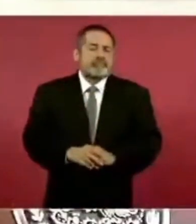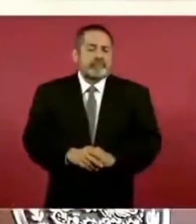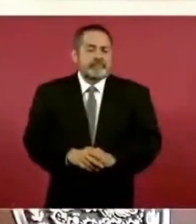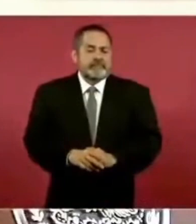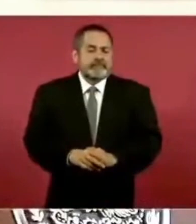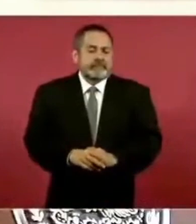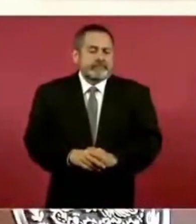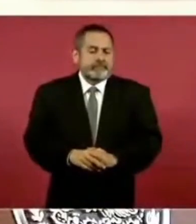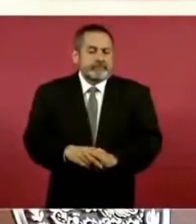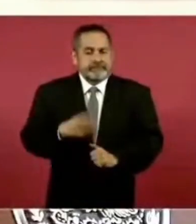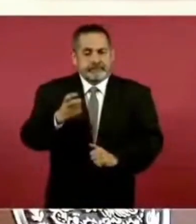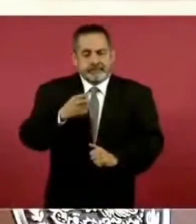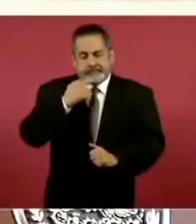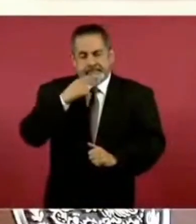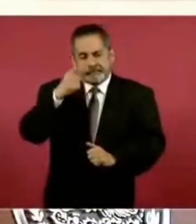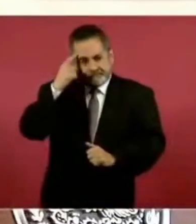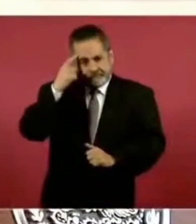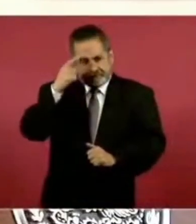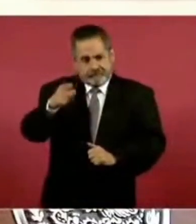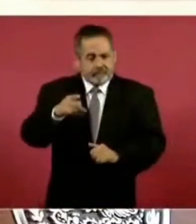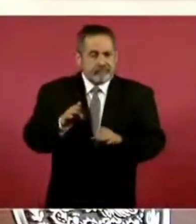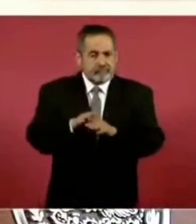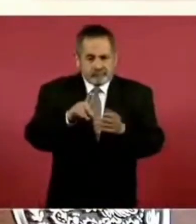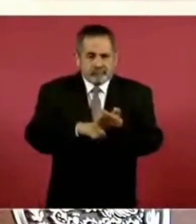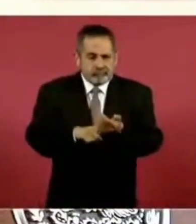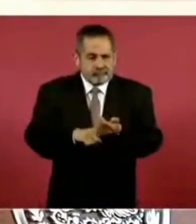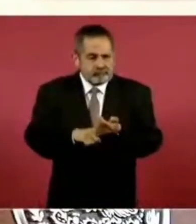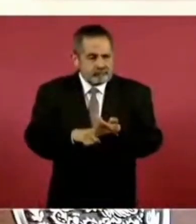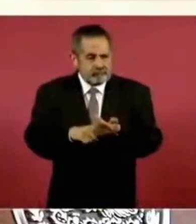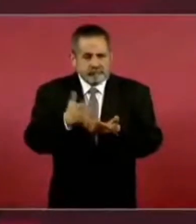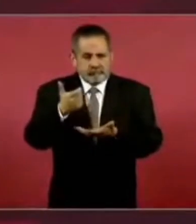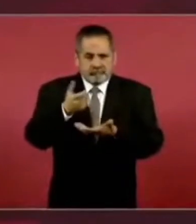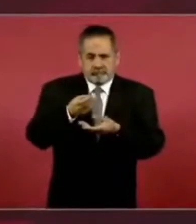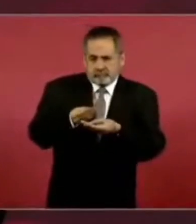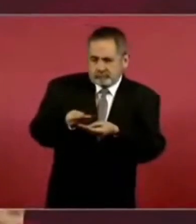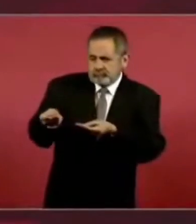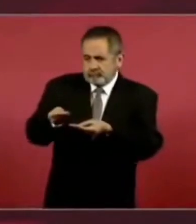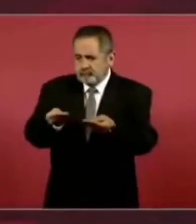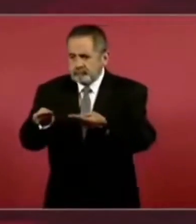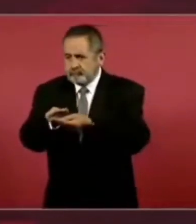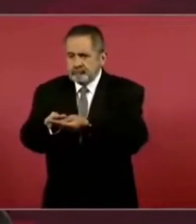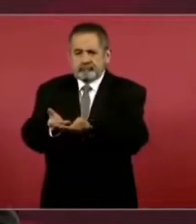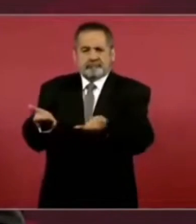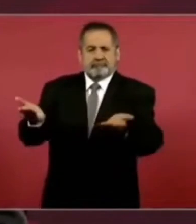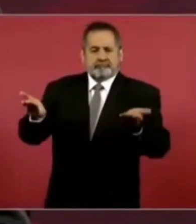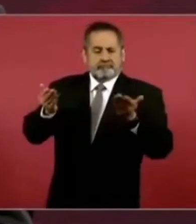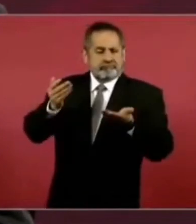Entonces, lo mejor es, vamos a distribuir el ingreso.